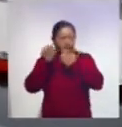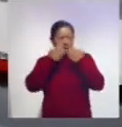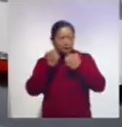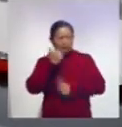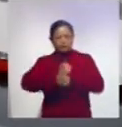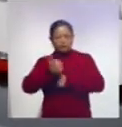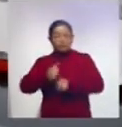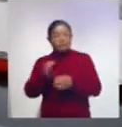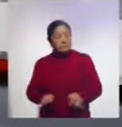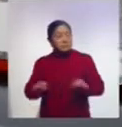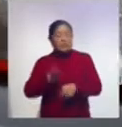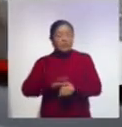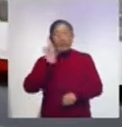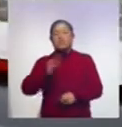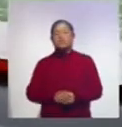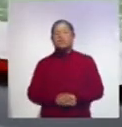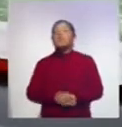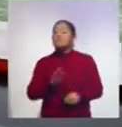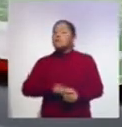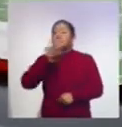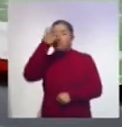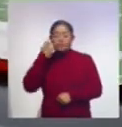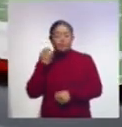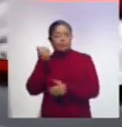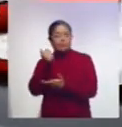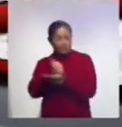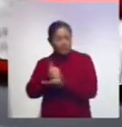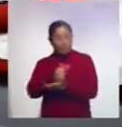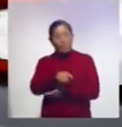importantes. Destacan el Pumas contra Cruz Azul.